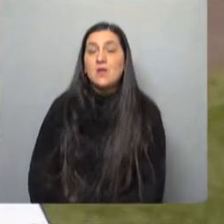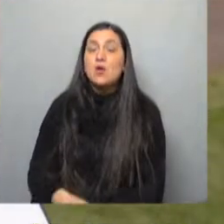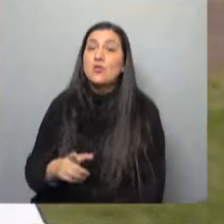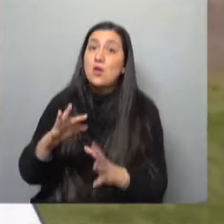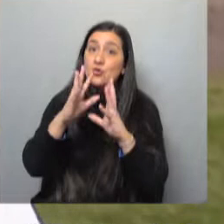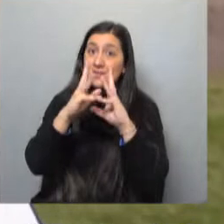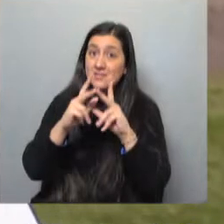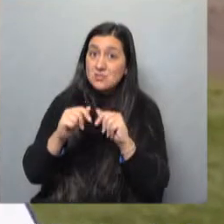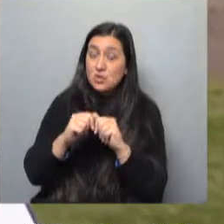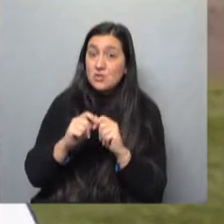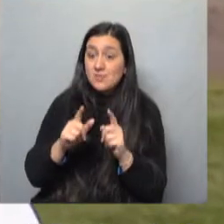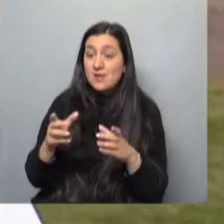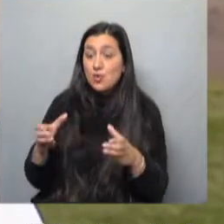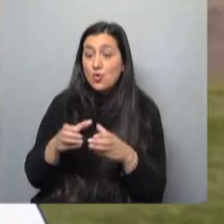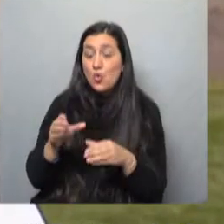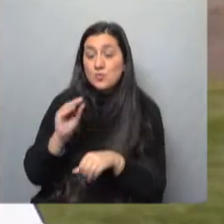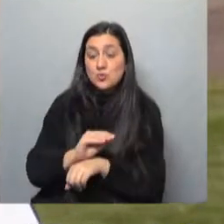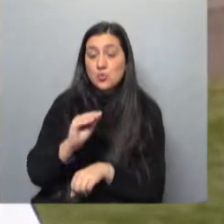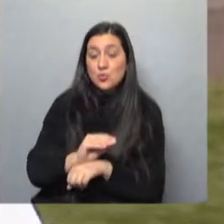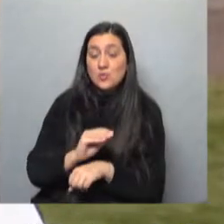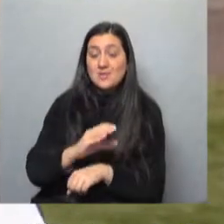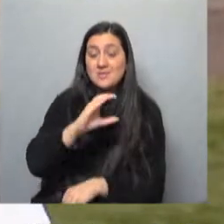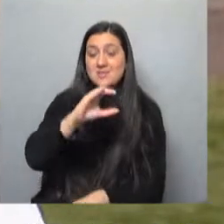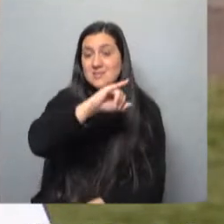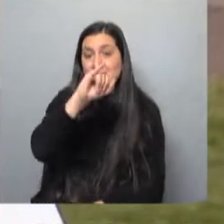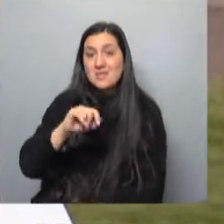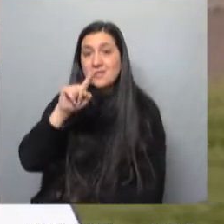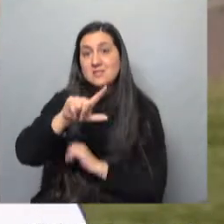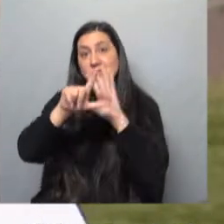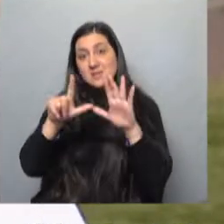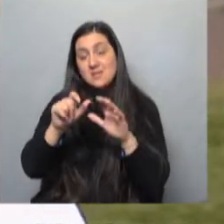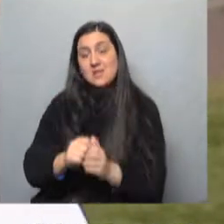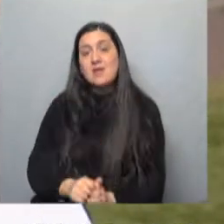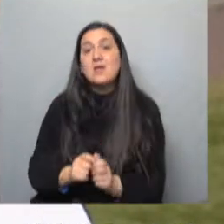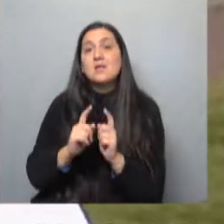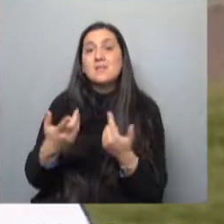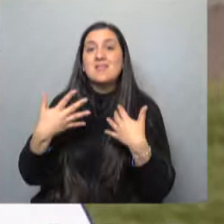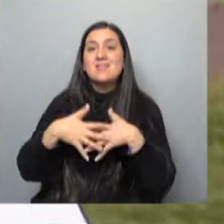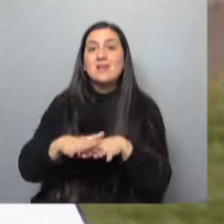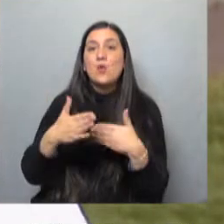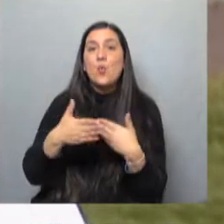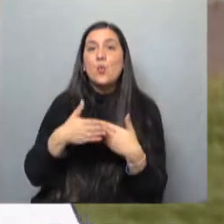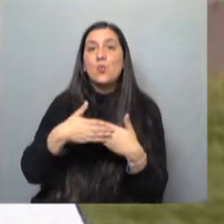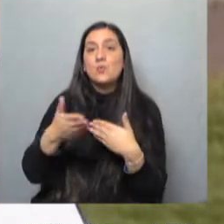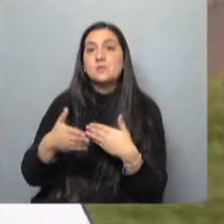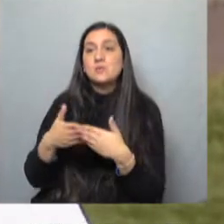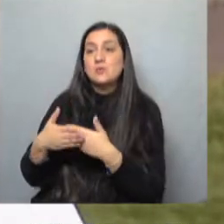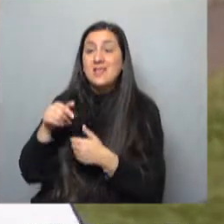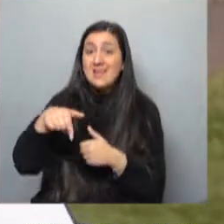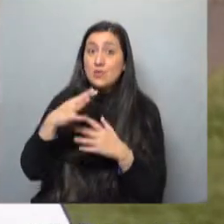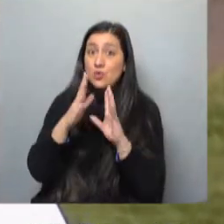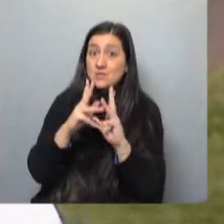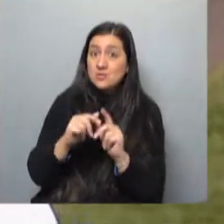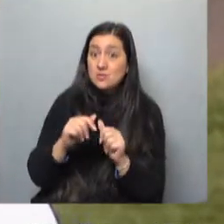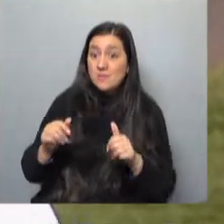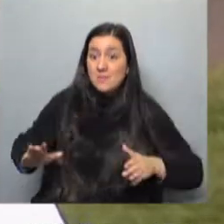de la organización intera la comisión de cultura centro como el 17 y la comisión de Integra con vecinos no bueno estar esta organización que